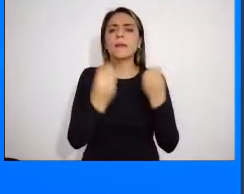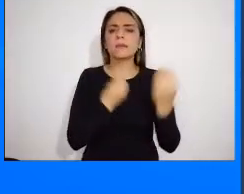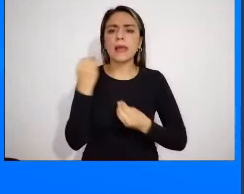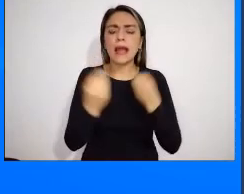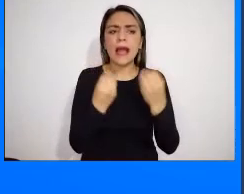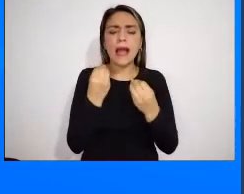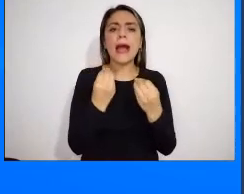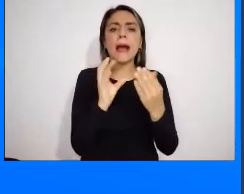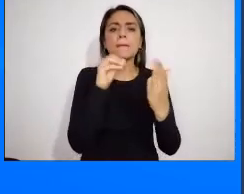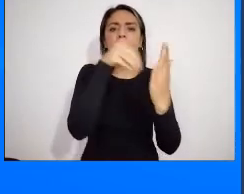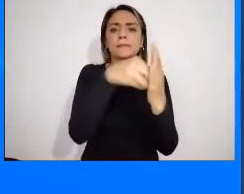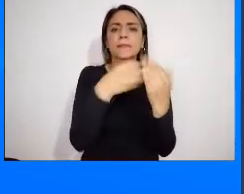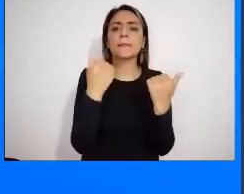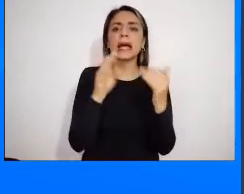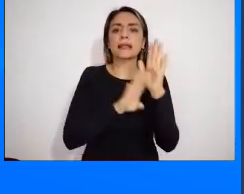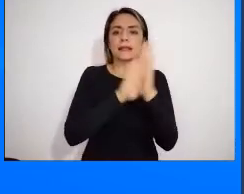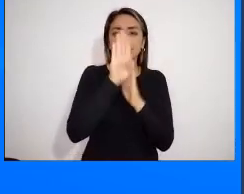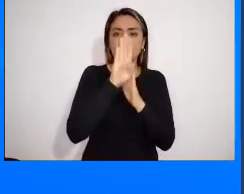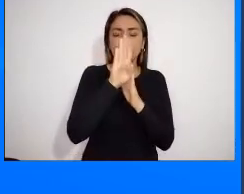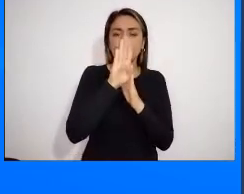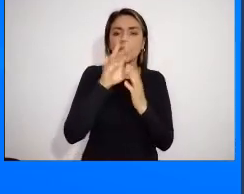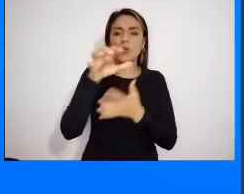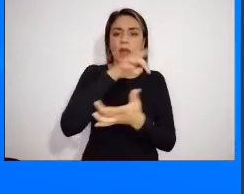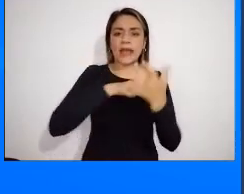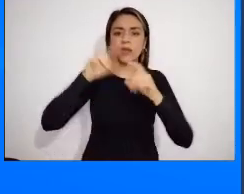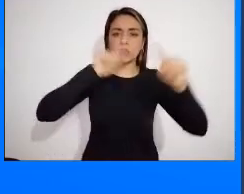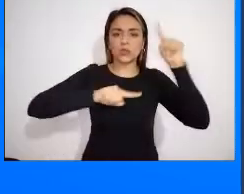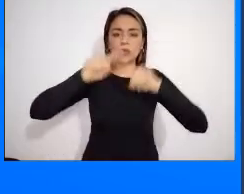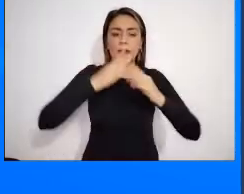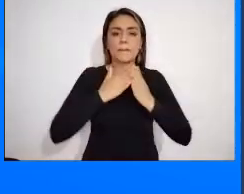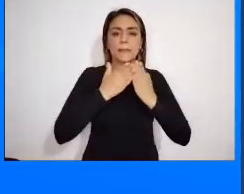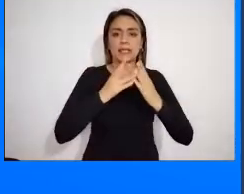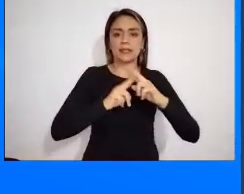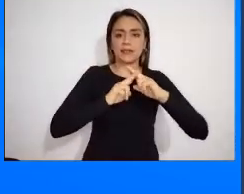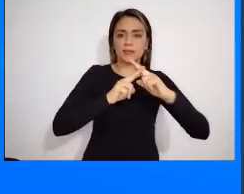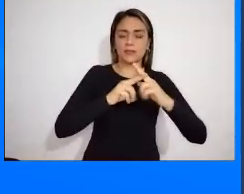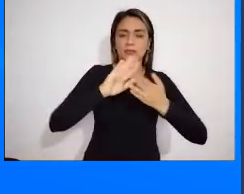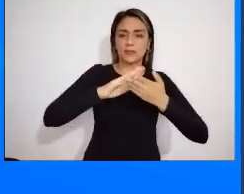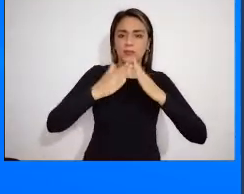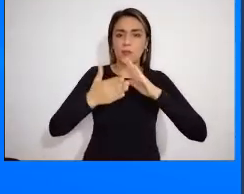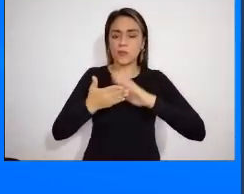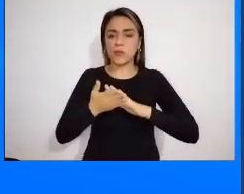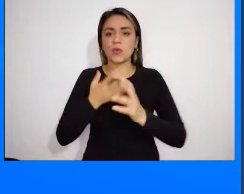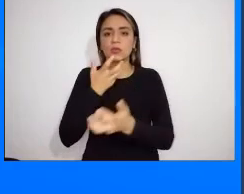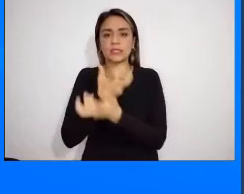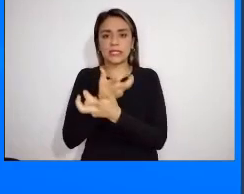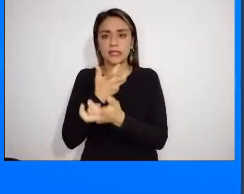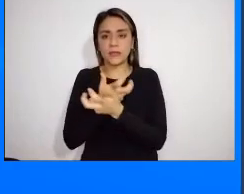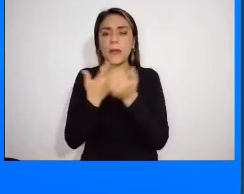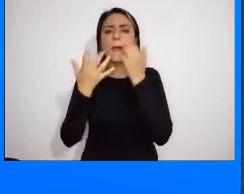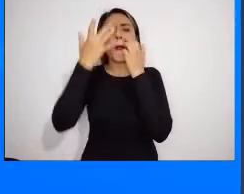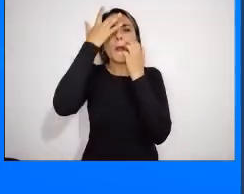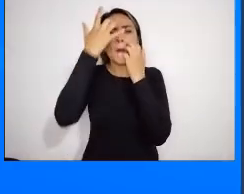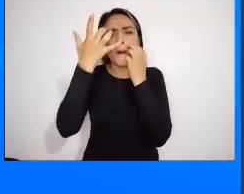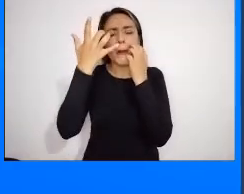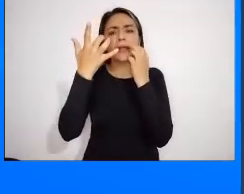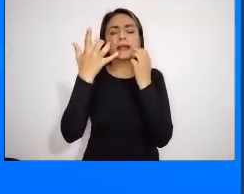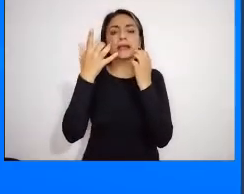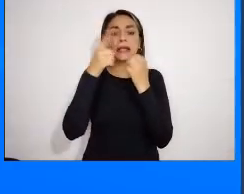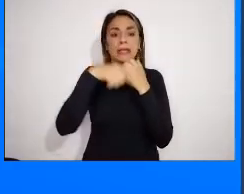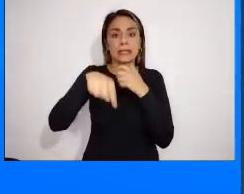involucrados para el desarrollo del ecoturismo, prestadores de servicios, la comunidad científica, porque para